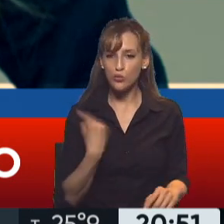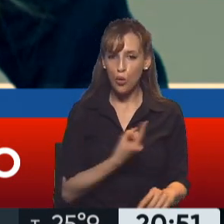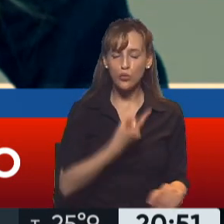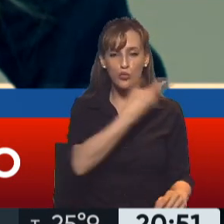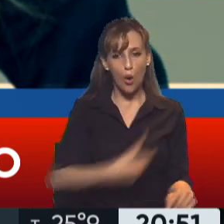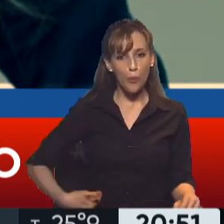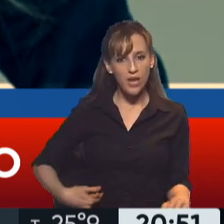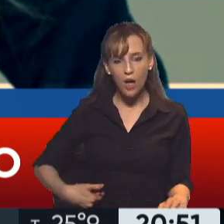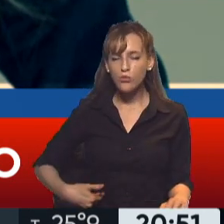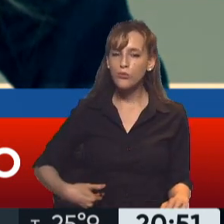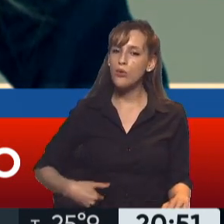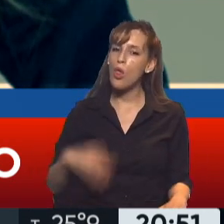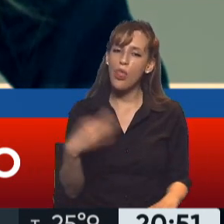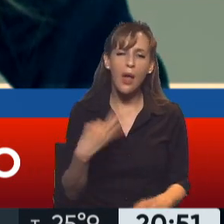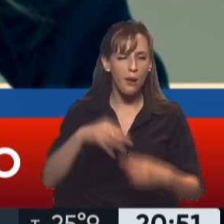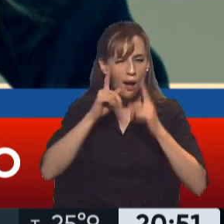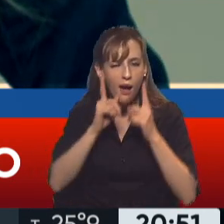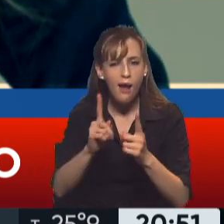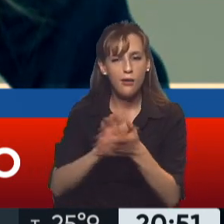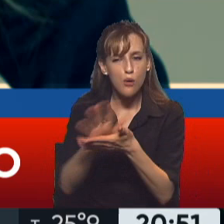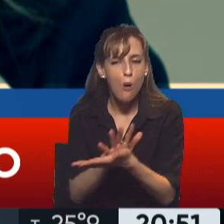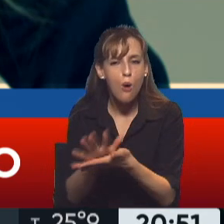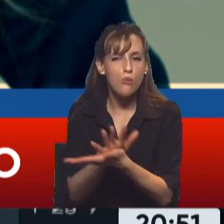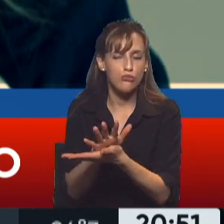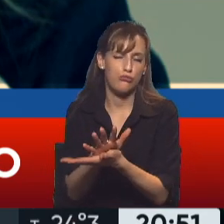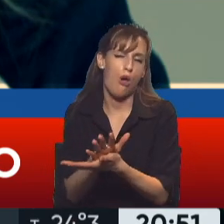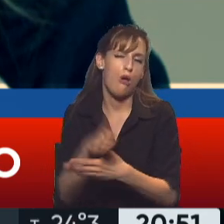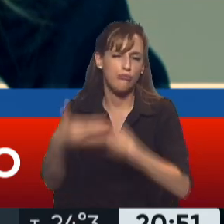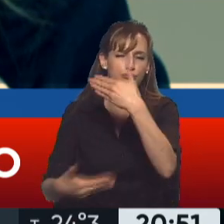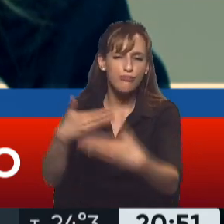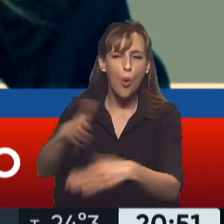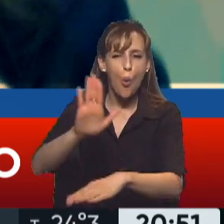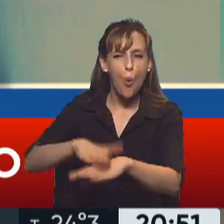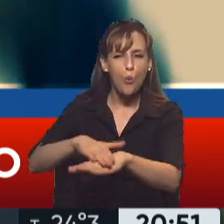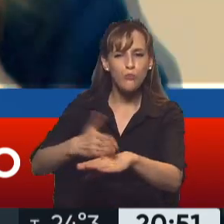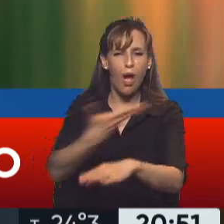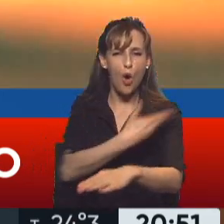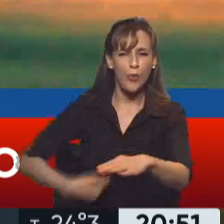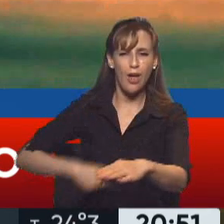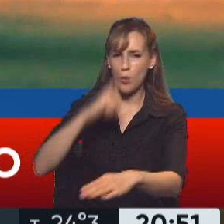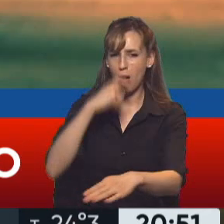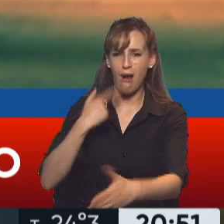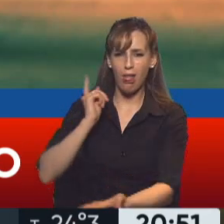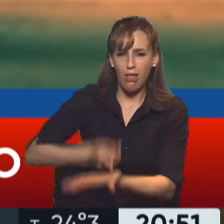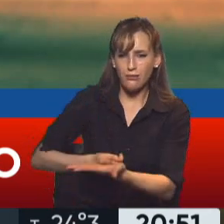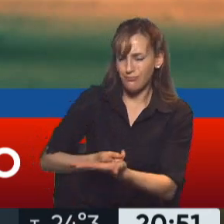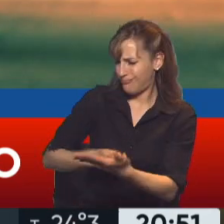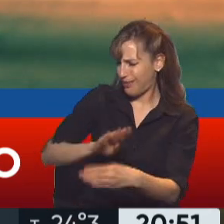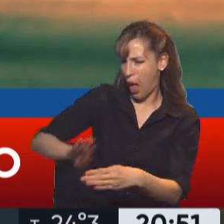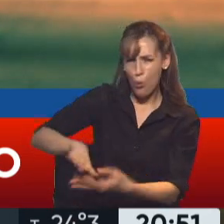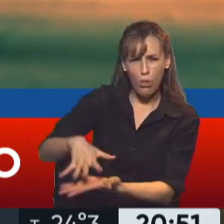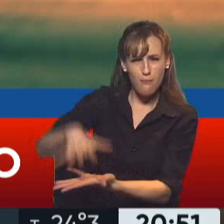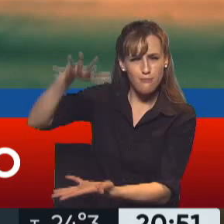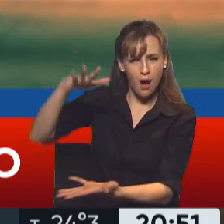que solucionar para adelante el desastre que nos dejaron en materia de endeudamiento de la Argentina. Cuando existe un